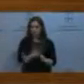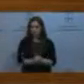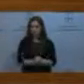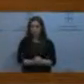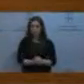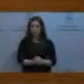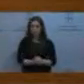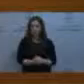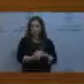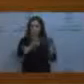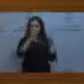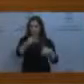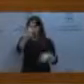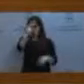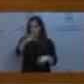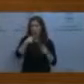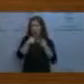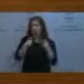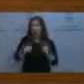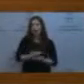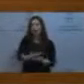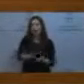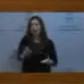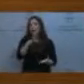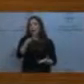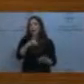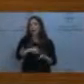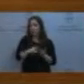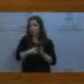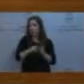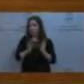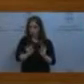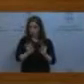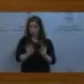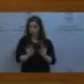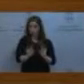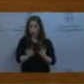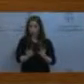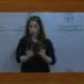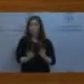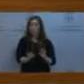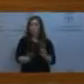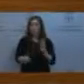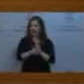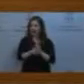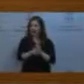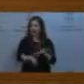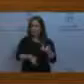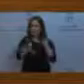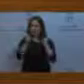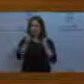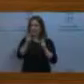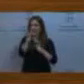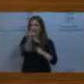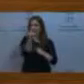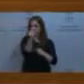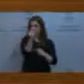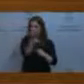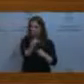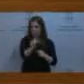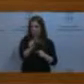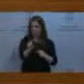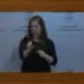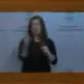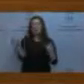como ustedes saben, señorías, para que estos proyectos tengan base legal y tengan perres, señor Pernabieja, tienen que ser